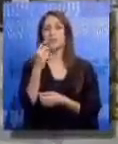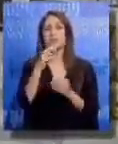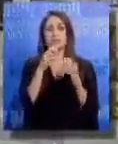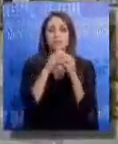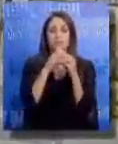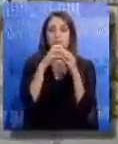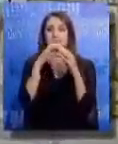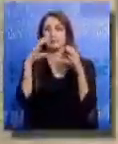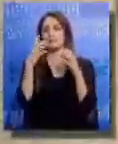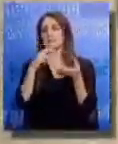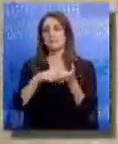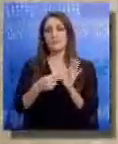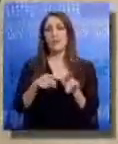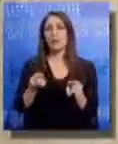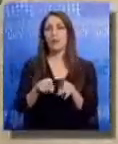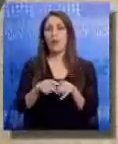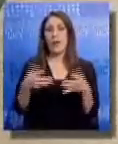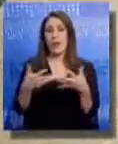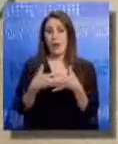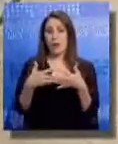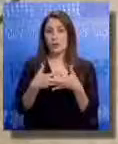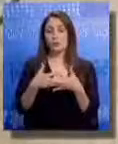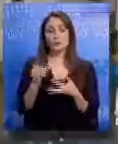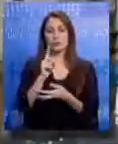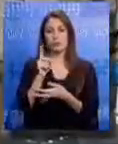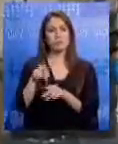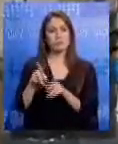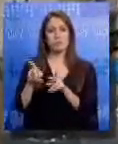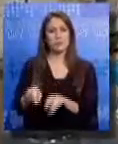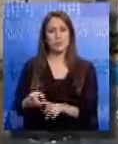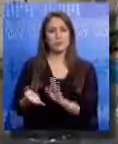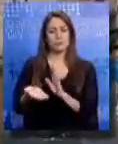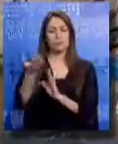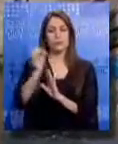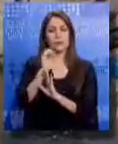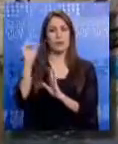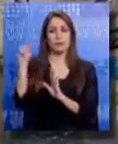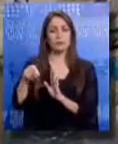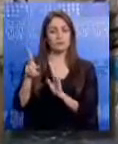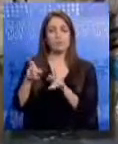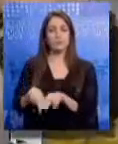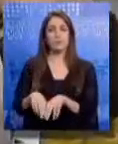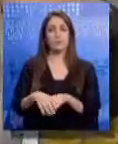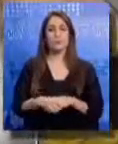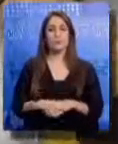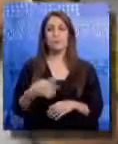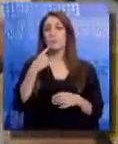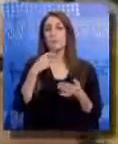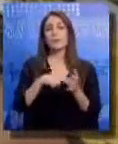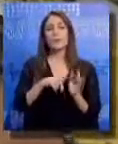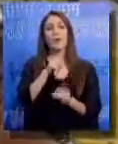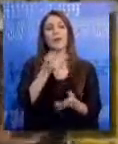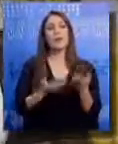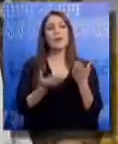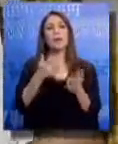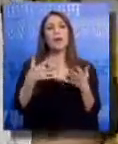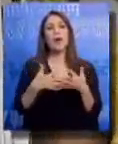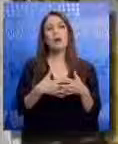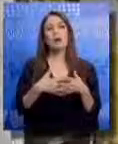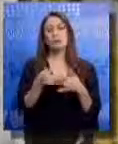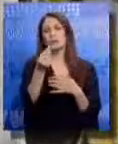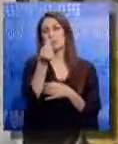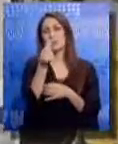Lo mismo sucede con el arroz. El precio no se verá afectado por el incremento de los 2 puntos porcentuales del IVA. Por ejemplo, la libra de arroz, ¿a cuánto